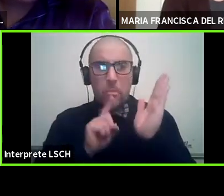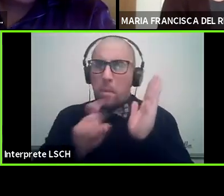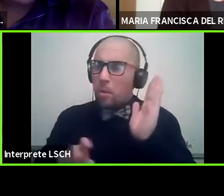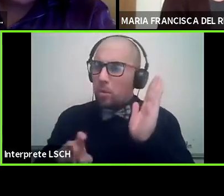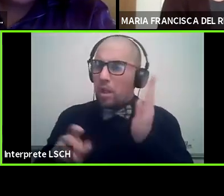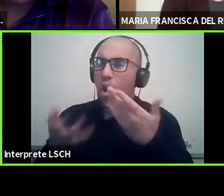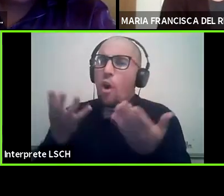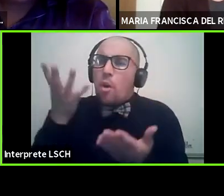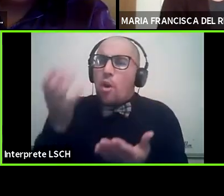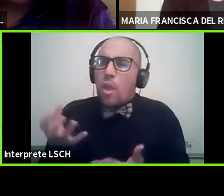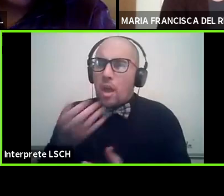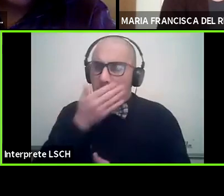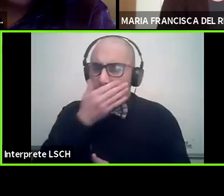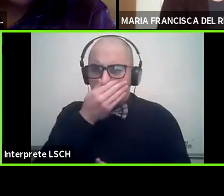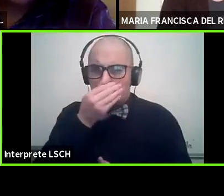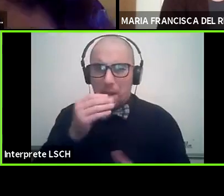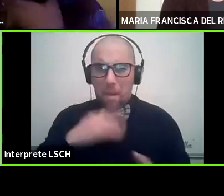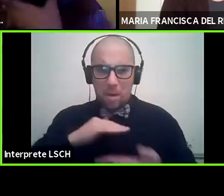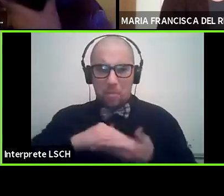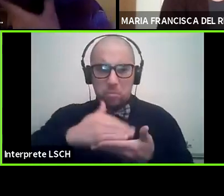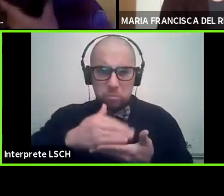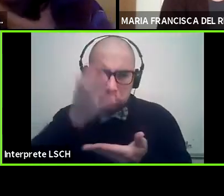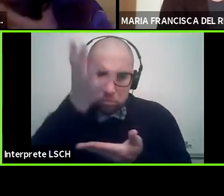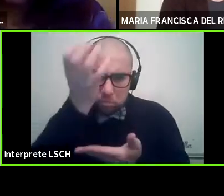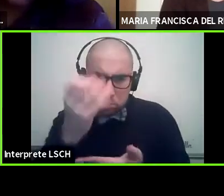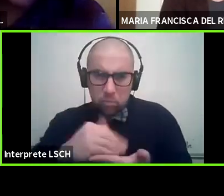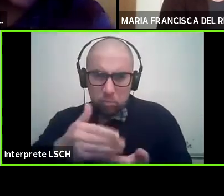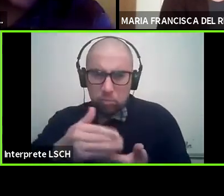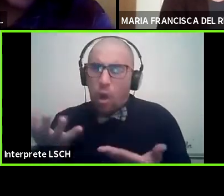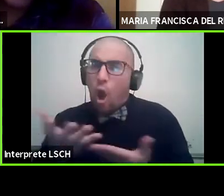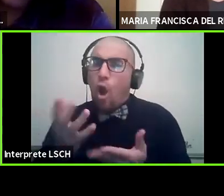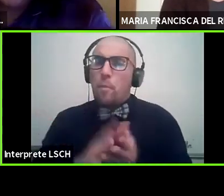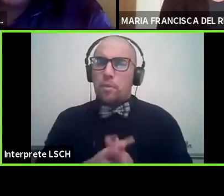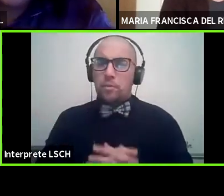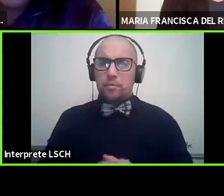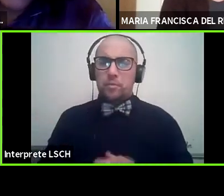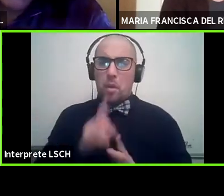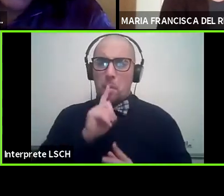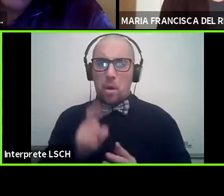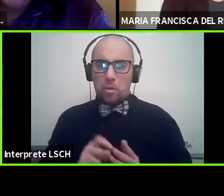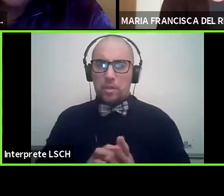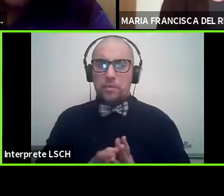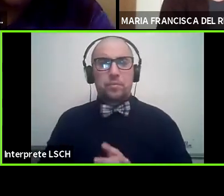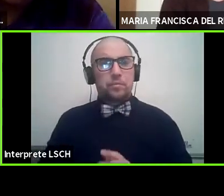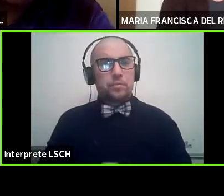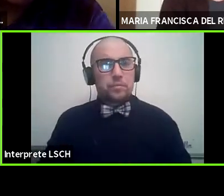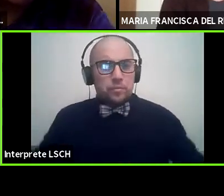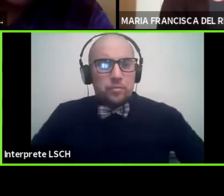la aplicación al escritorio, que era justo lo que estábamos conversando ahora.